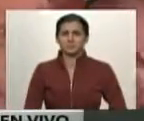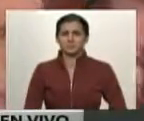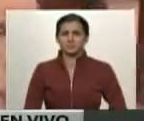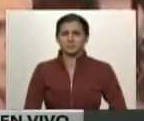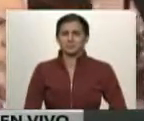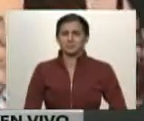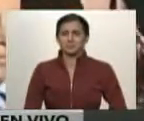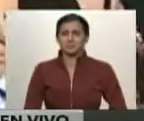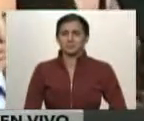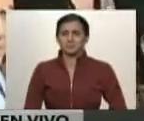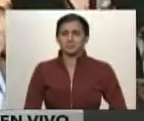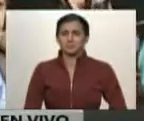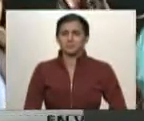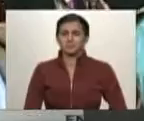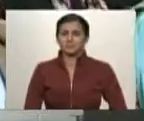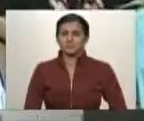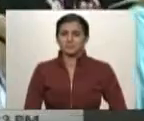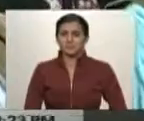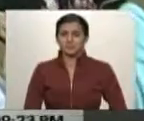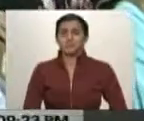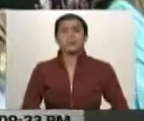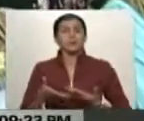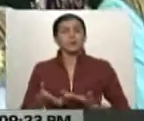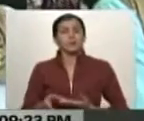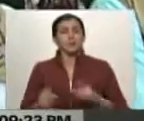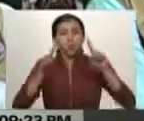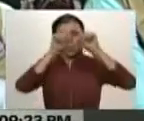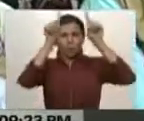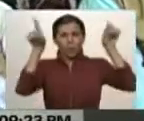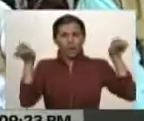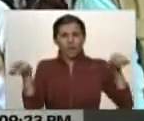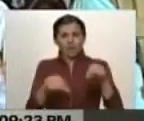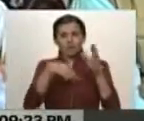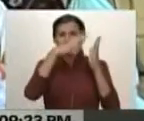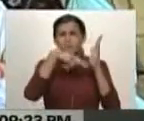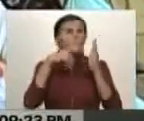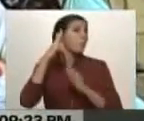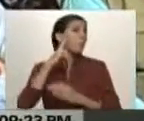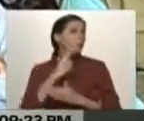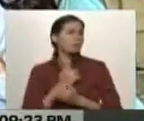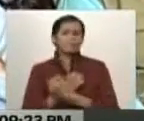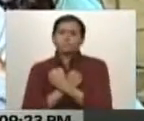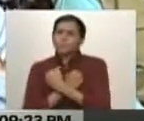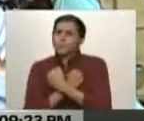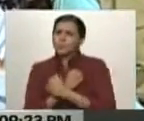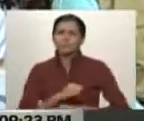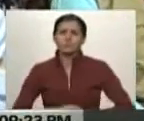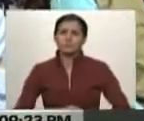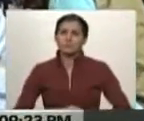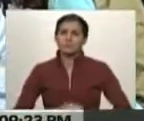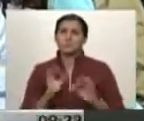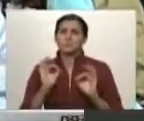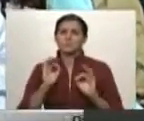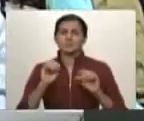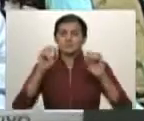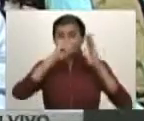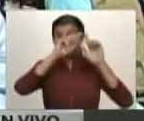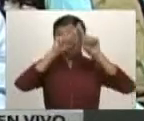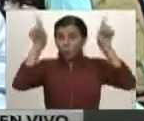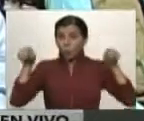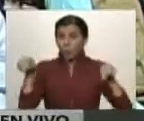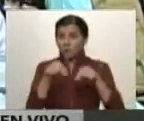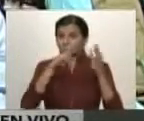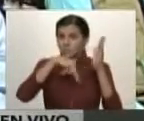s cuadro de nuestro libertador amado libertador simón bolívar y ese